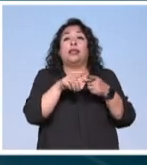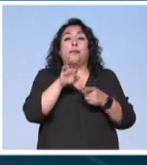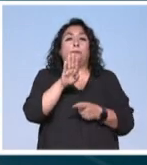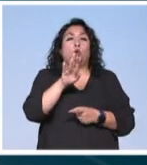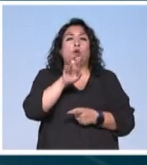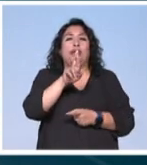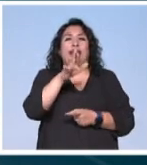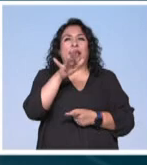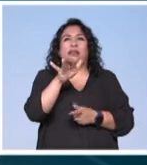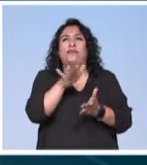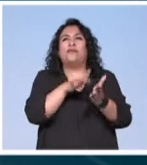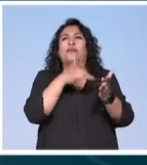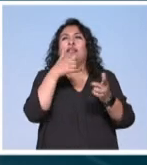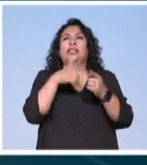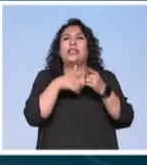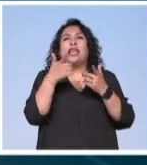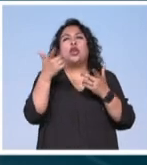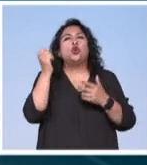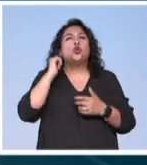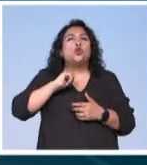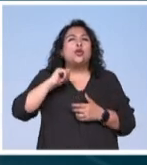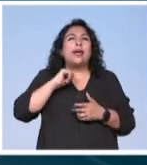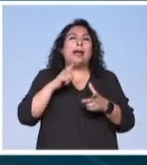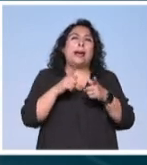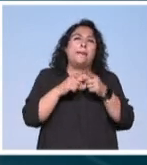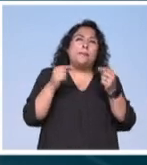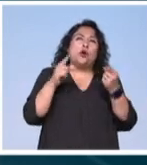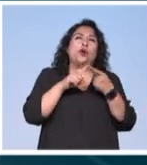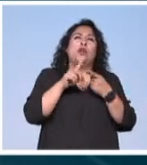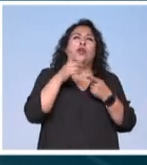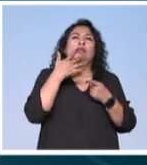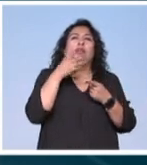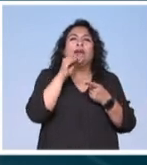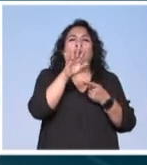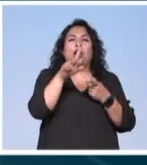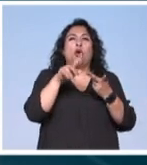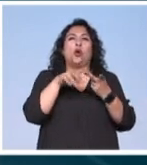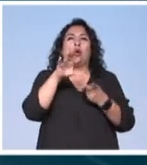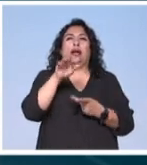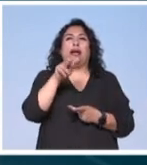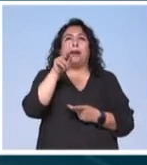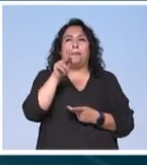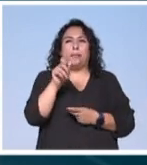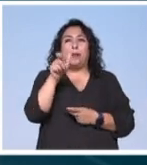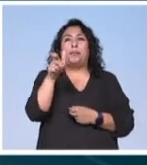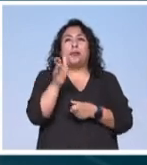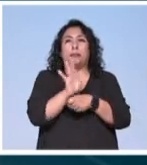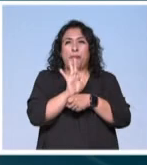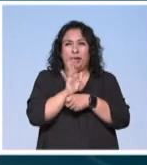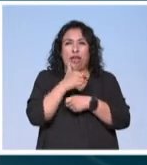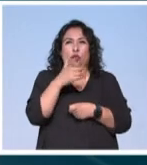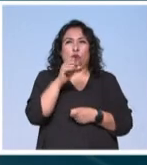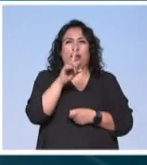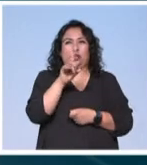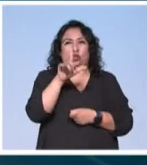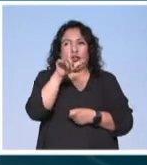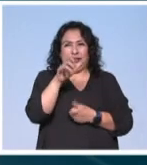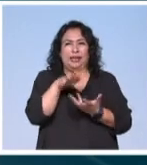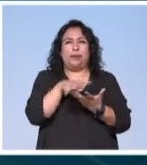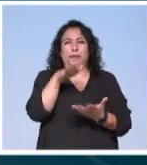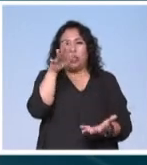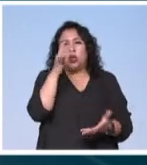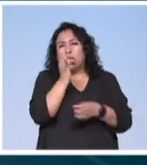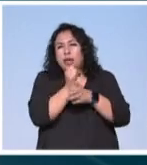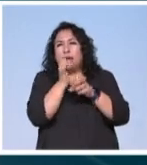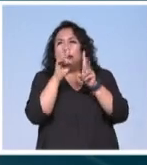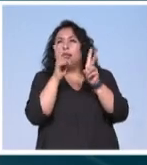Tsuburaya, inspirándose en criaturas míticas japonesas como Dragón y Kappa. Las películas de Godzilla, en su mayoría,